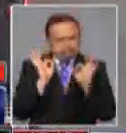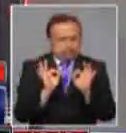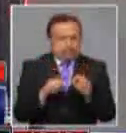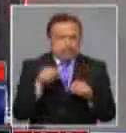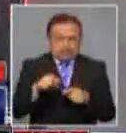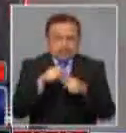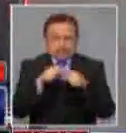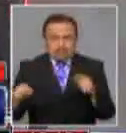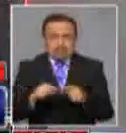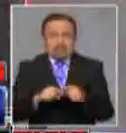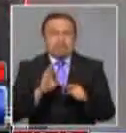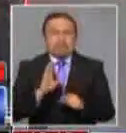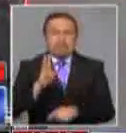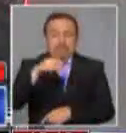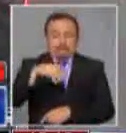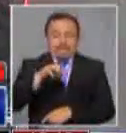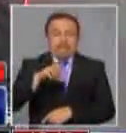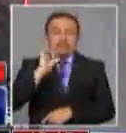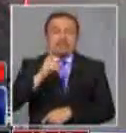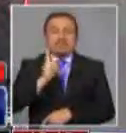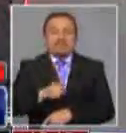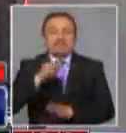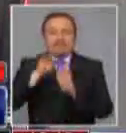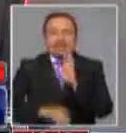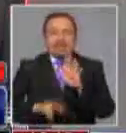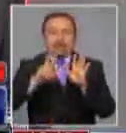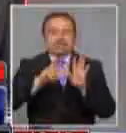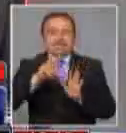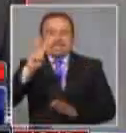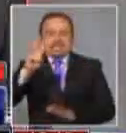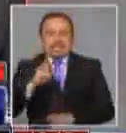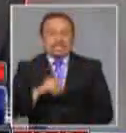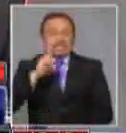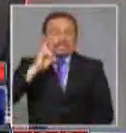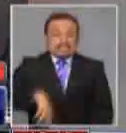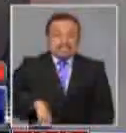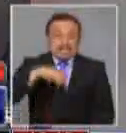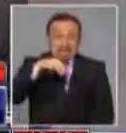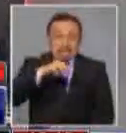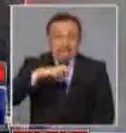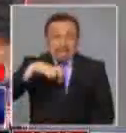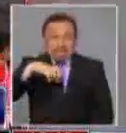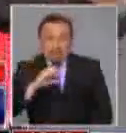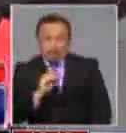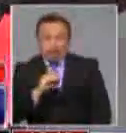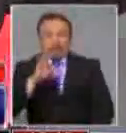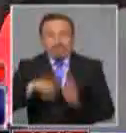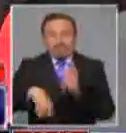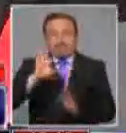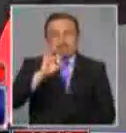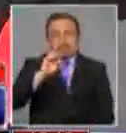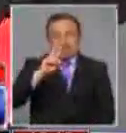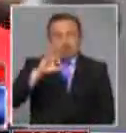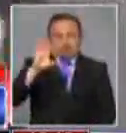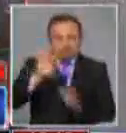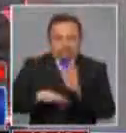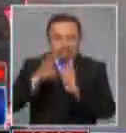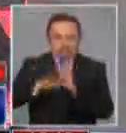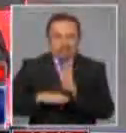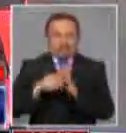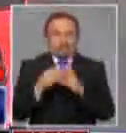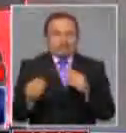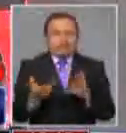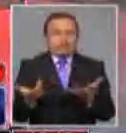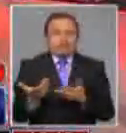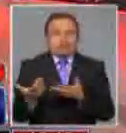esta semana sin mesco Tendría que haber bajado 83 esta semana sin mesco Tendría que haber bajado 52 esta semana sin mesco Tendría que haber bajado